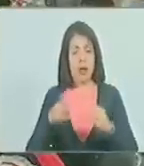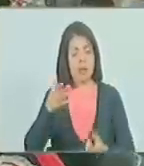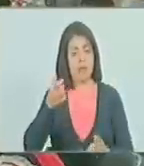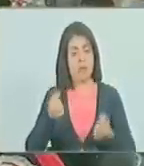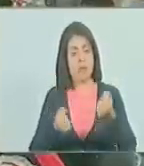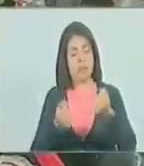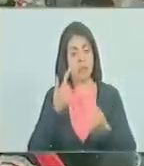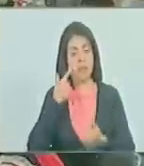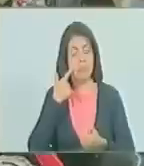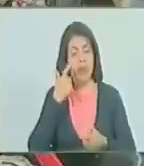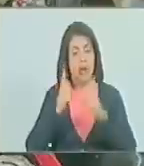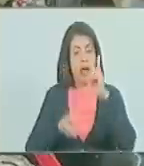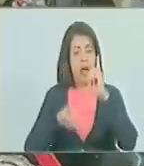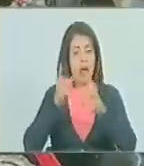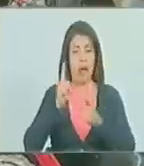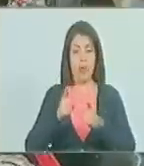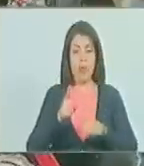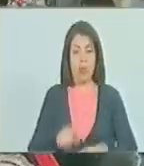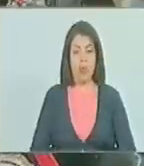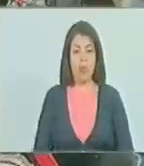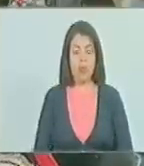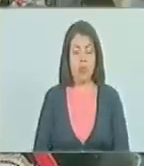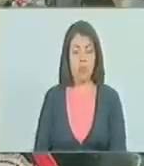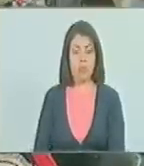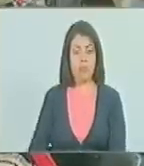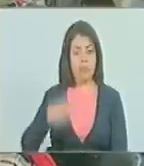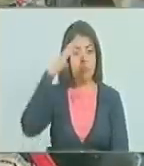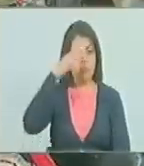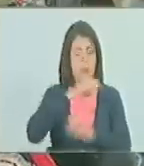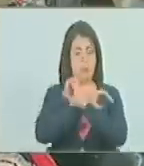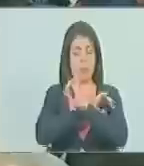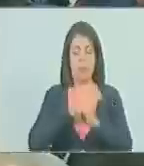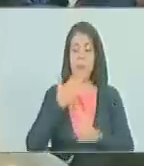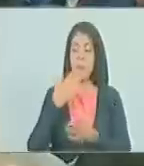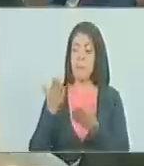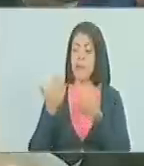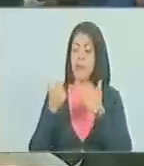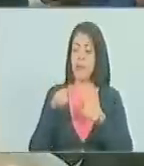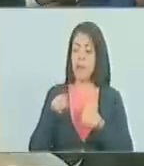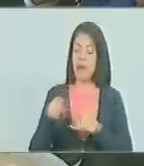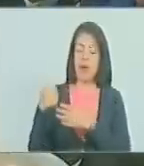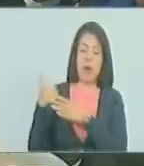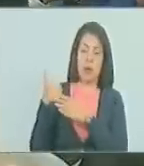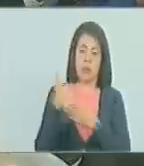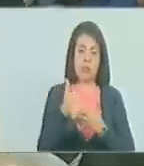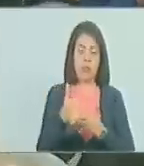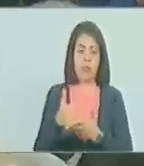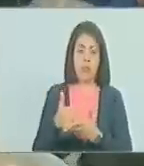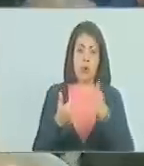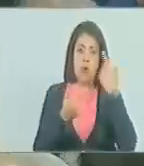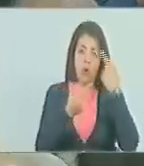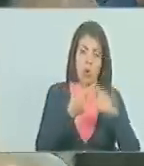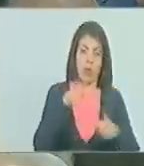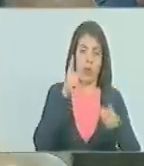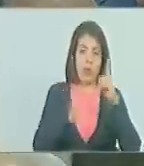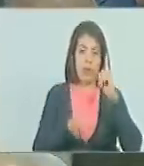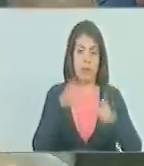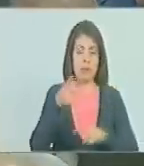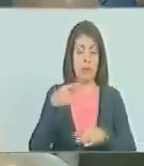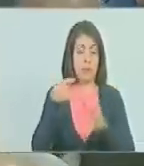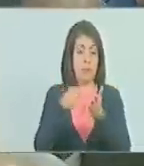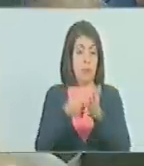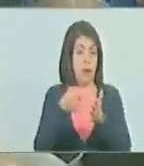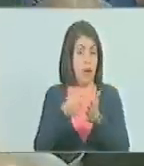camino, primero algunos militares pidiendo ayuda, y otras veces cuando hay que